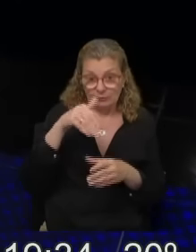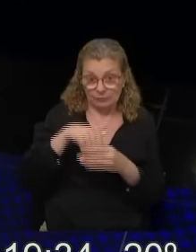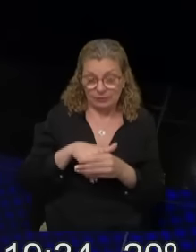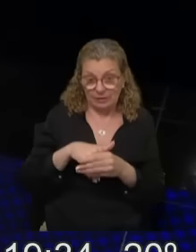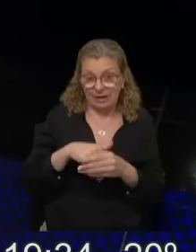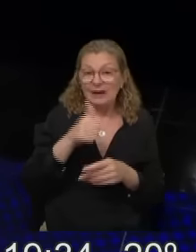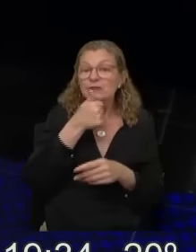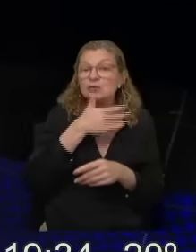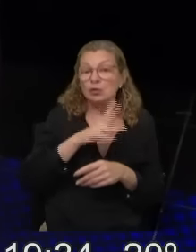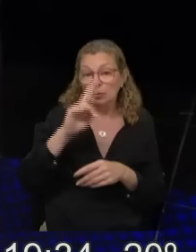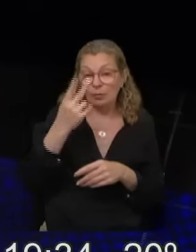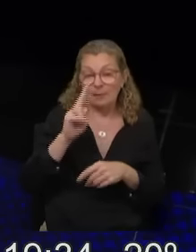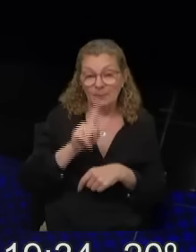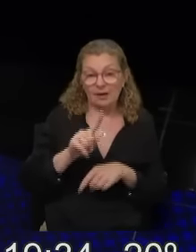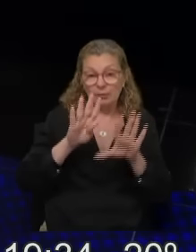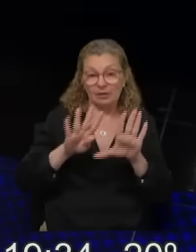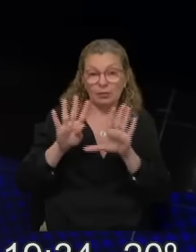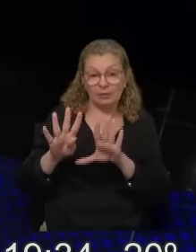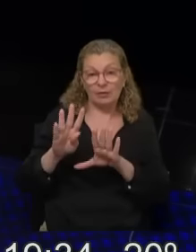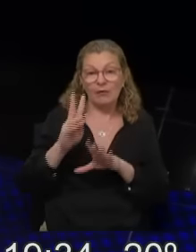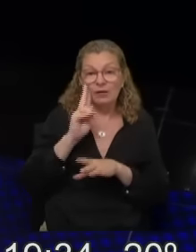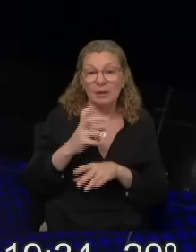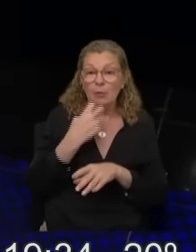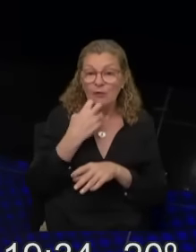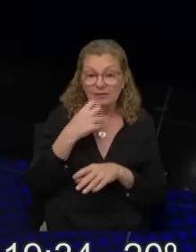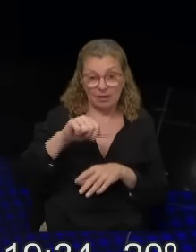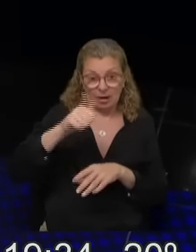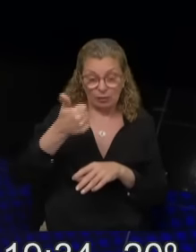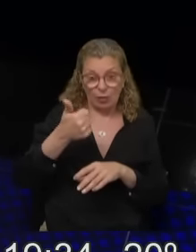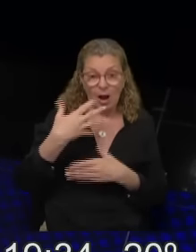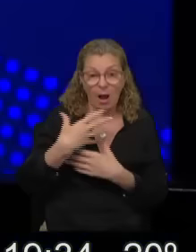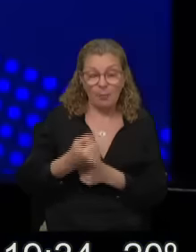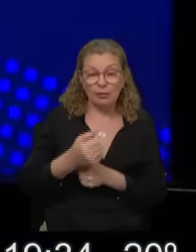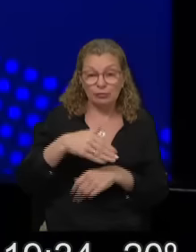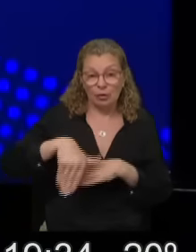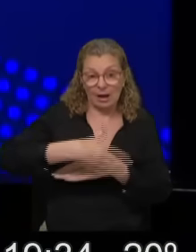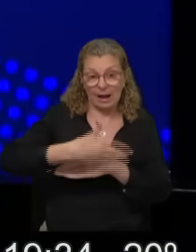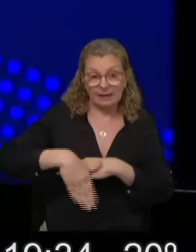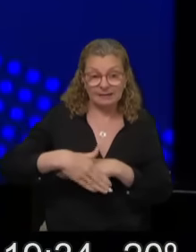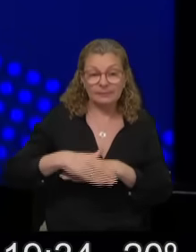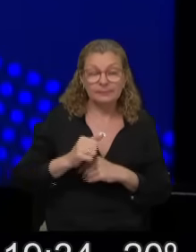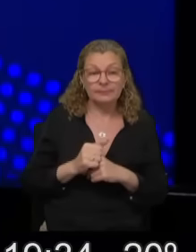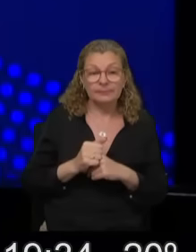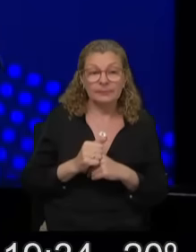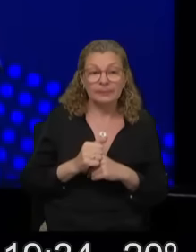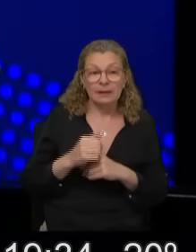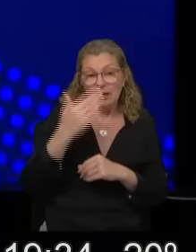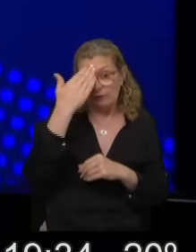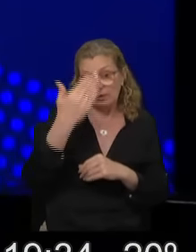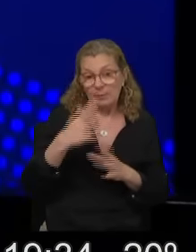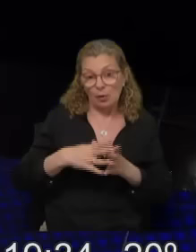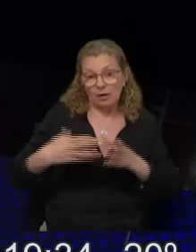la historia del Uruguay. En 1999, lo veíamos, Valle se coronó con el apoyo de la calle Herrera, y el FA